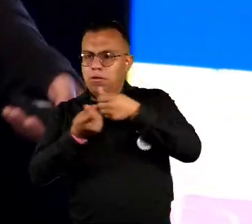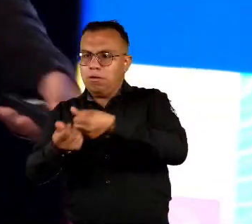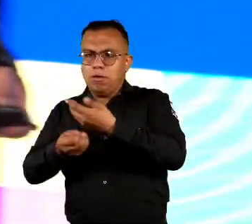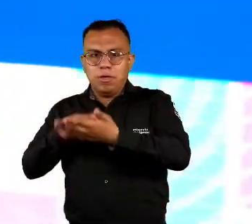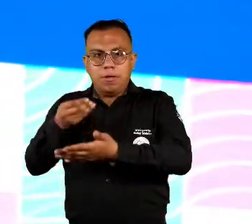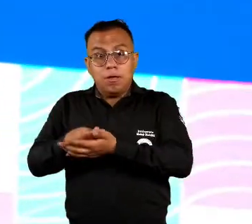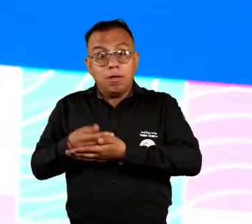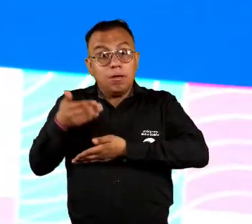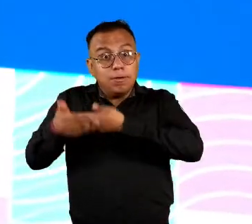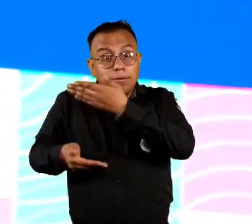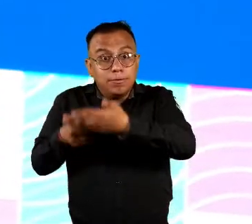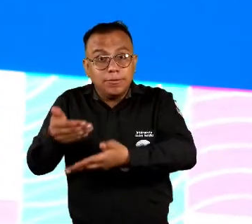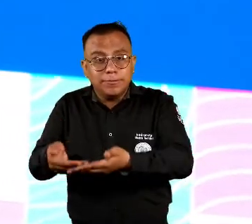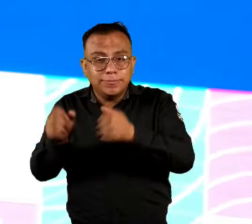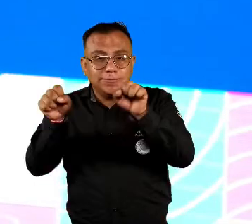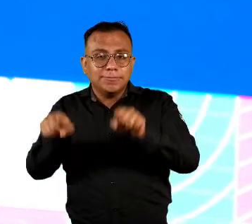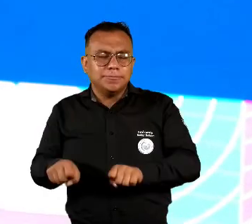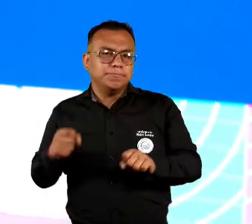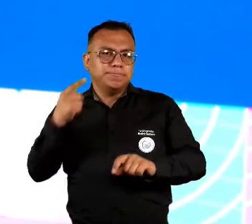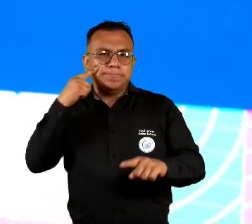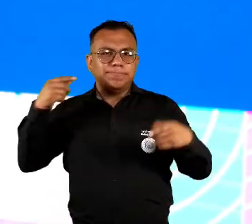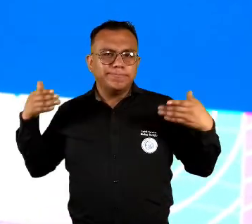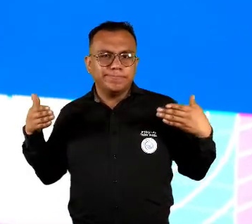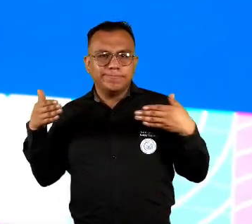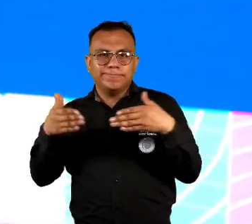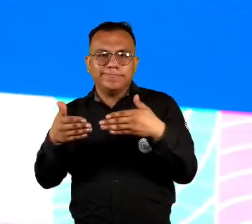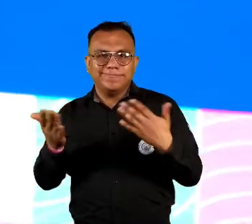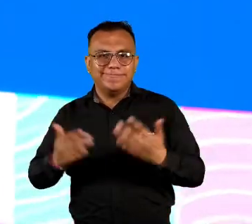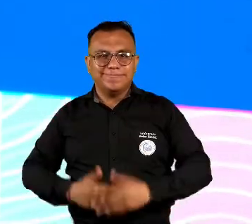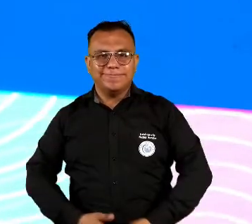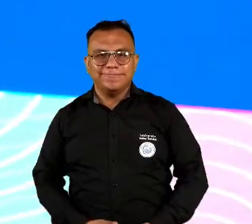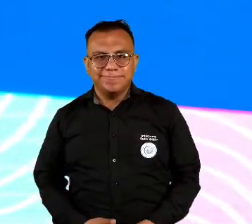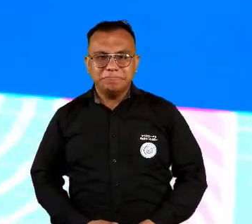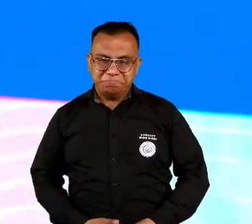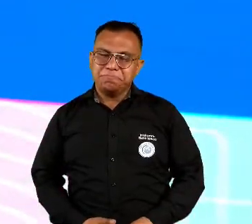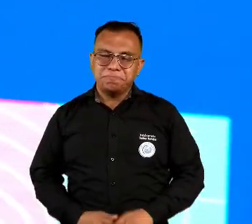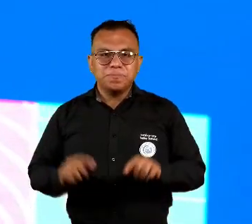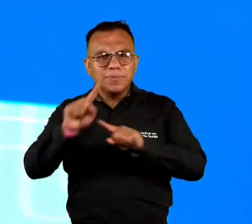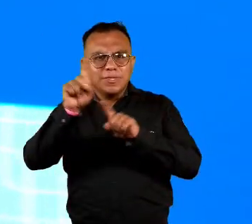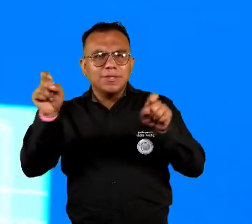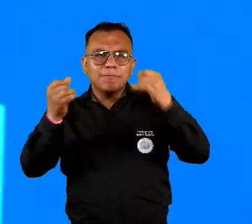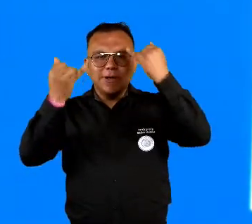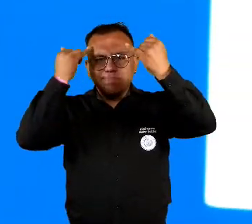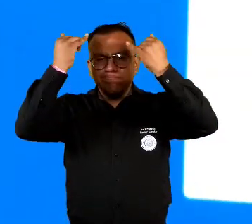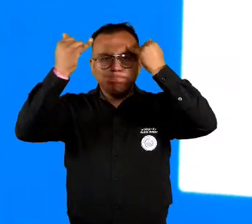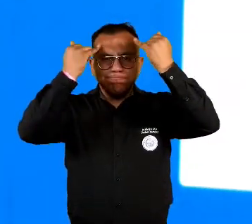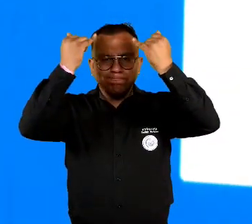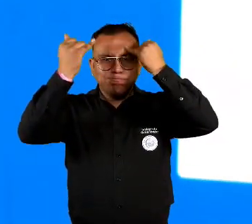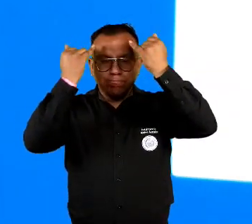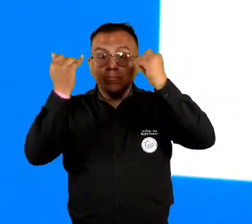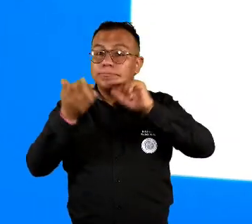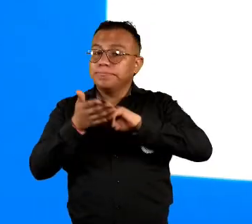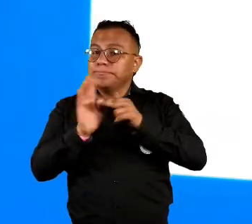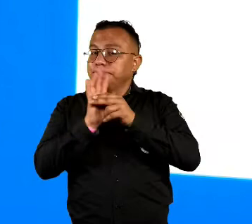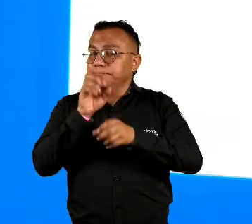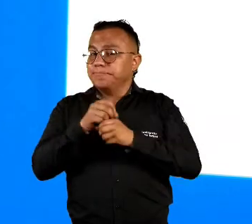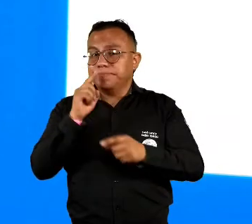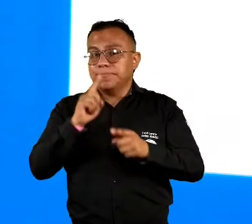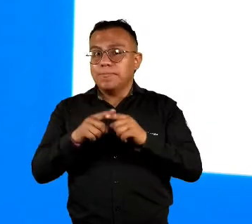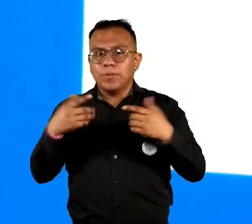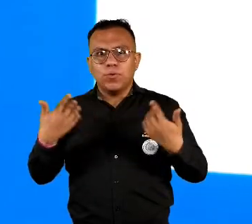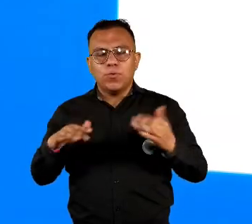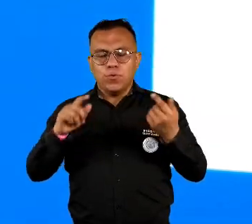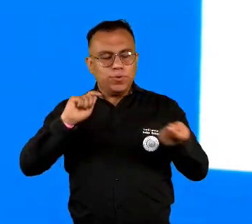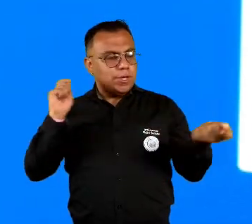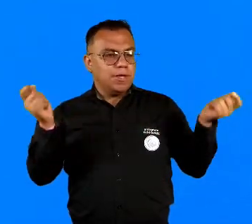su propio motor y poder solamente focalizarse en la cuestión creativa esa democratización le dio